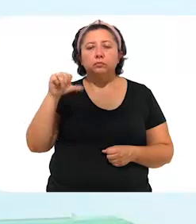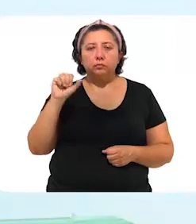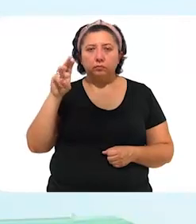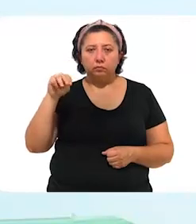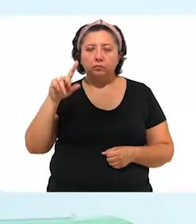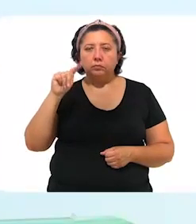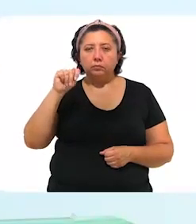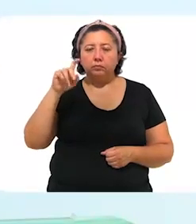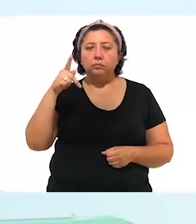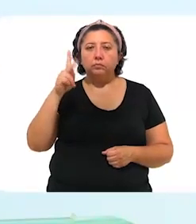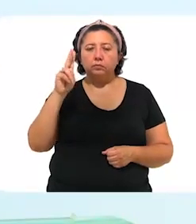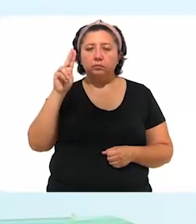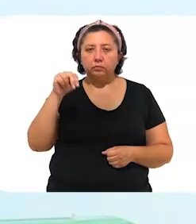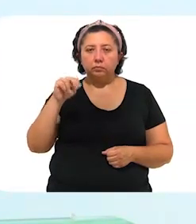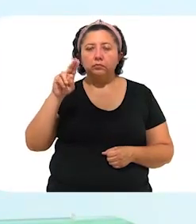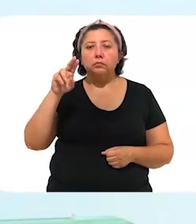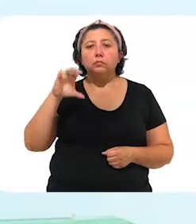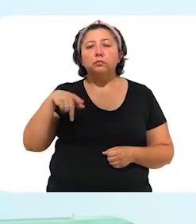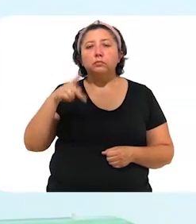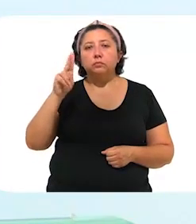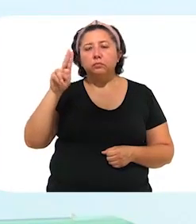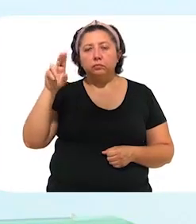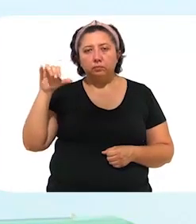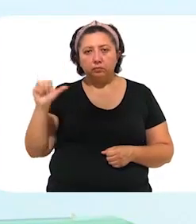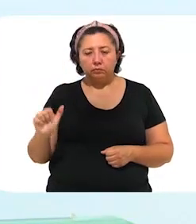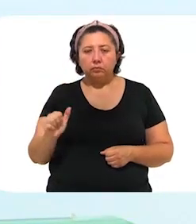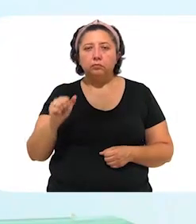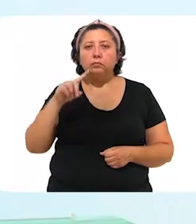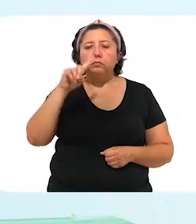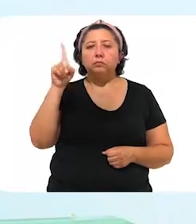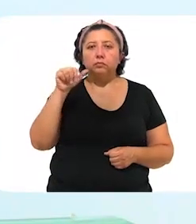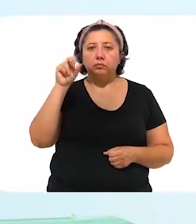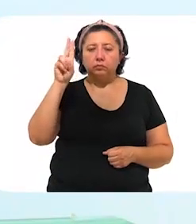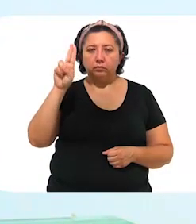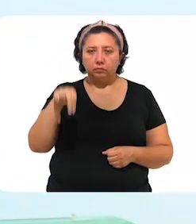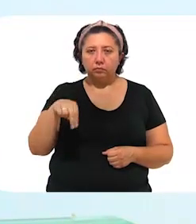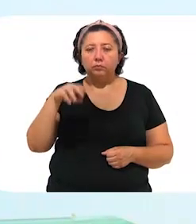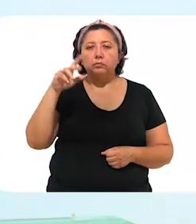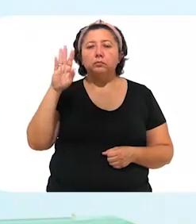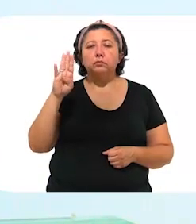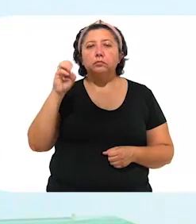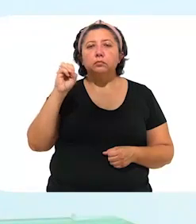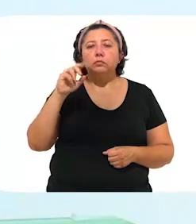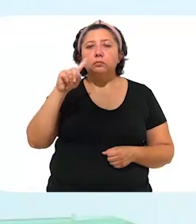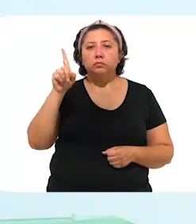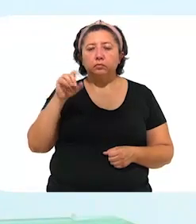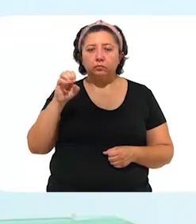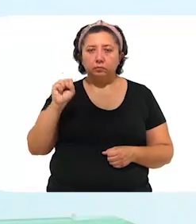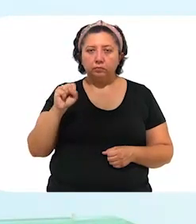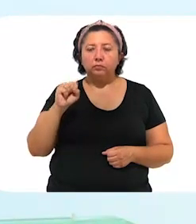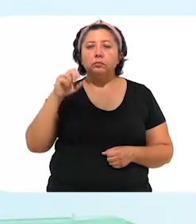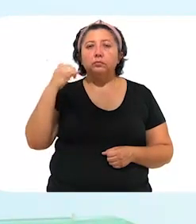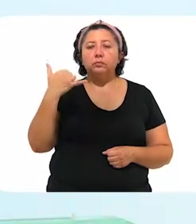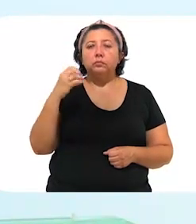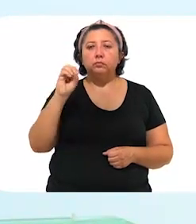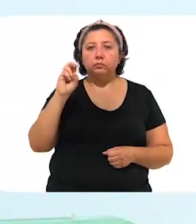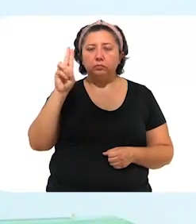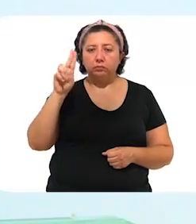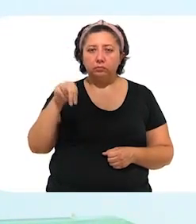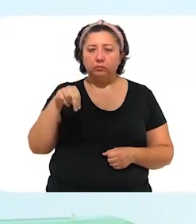Roo, Tepacam, Cagua, Tecal de Venegas, Silán de Bravo, Bocobá, Cansacap,